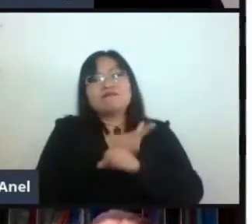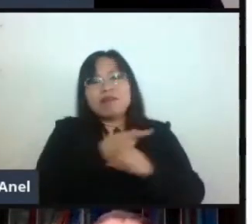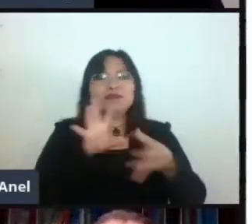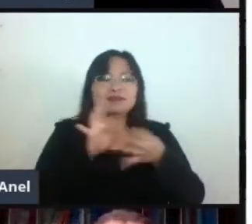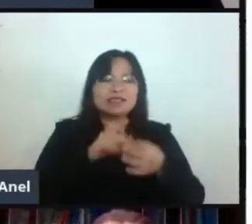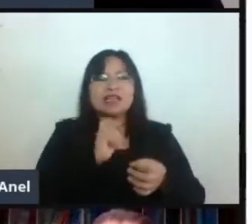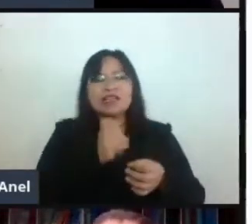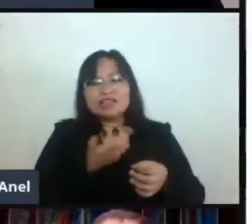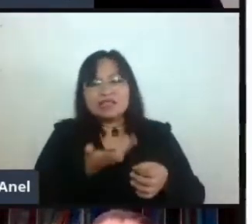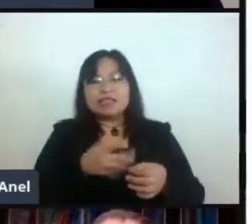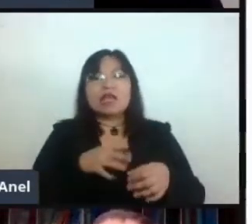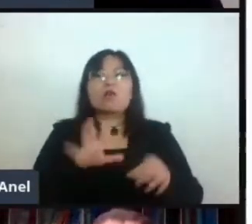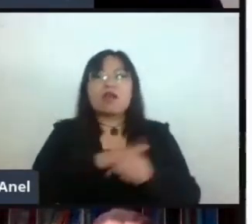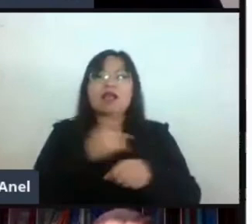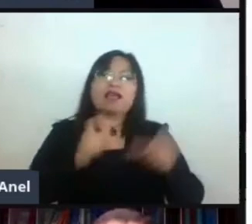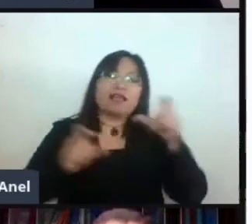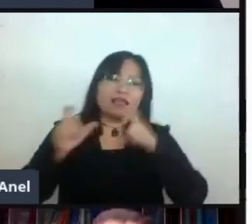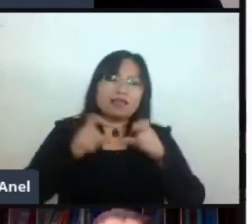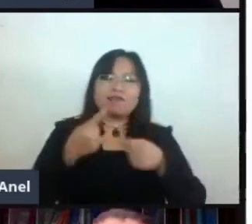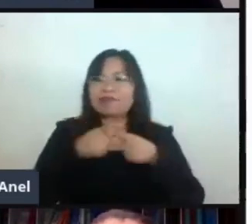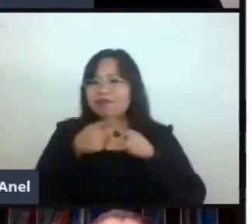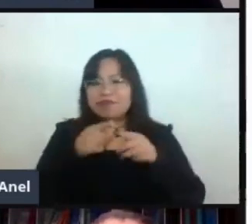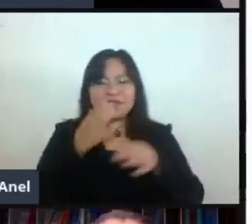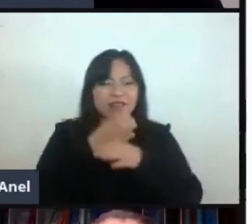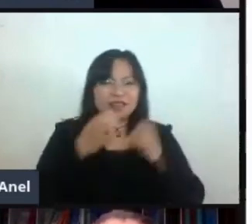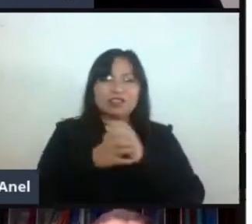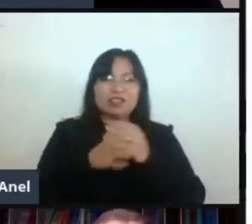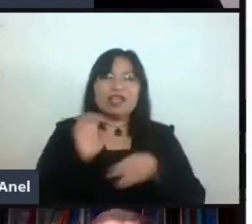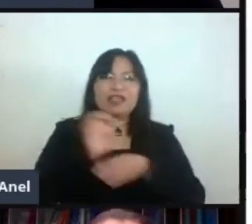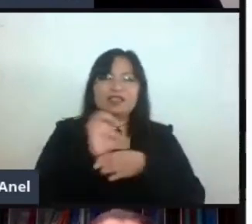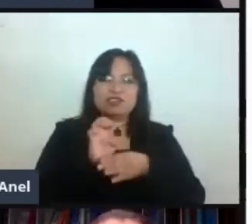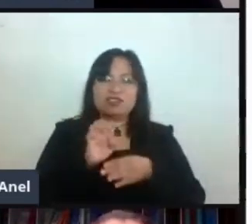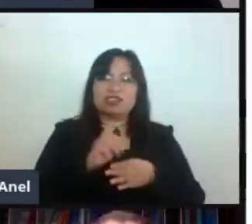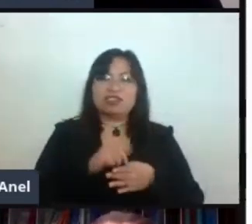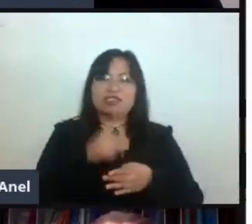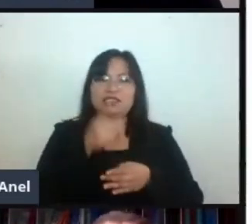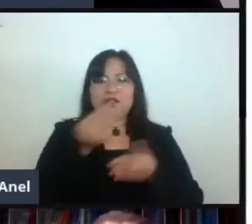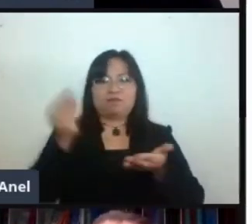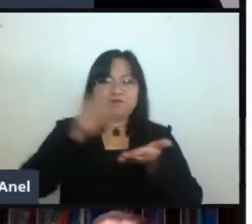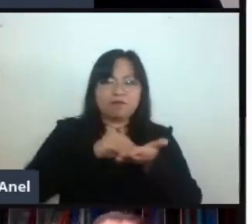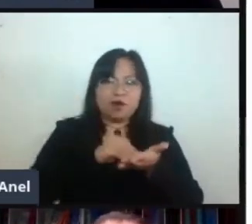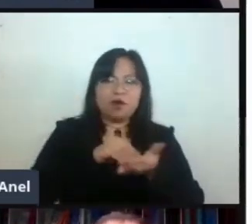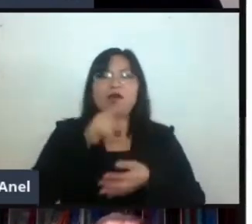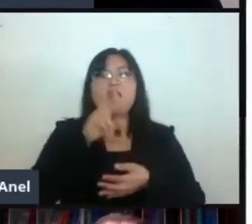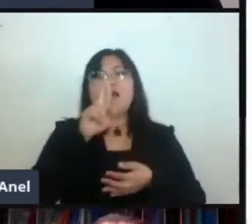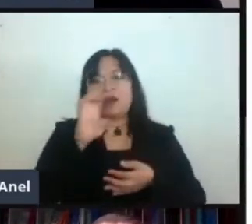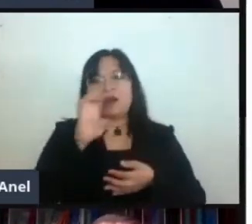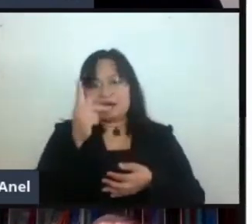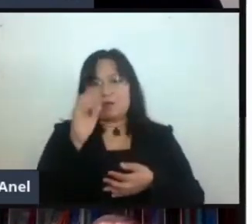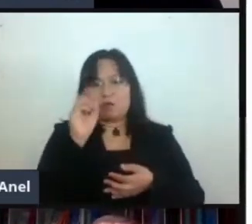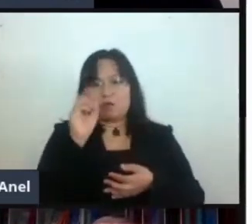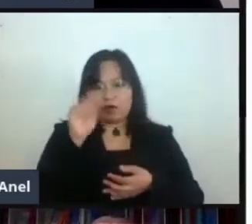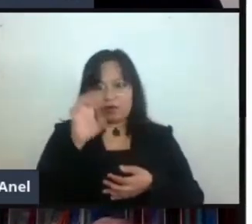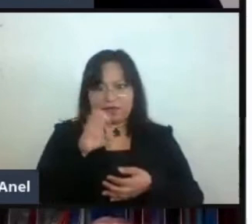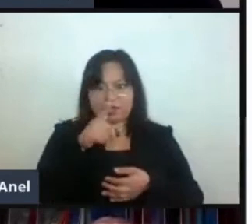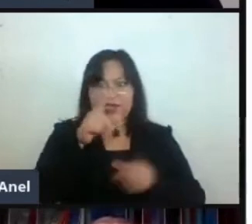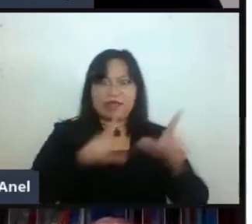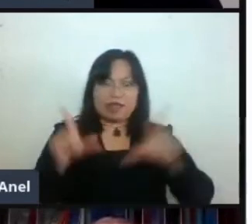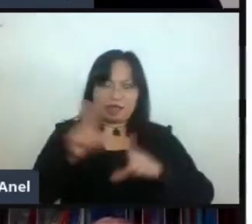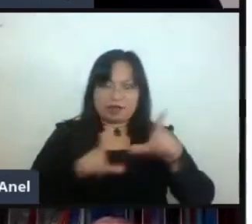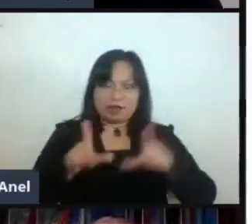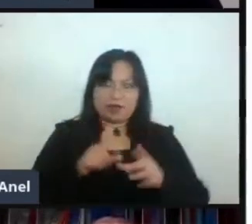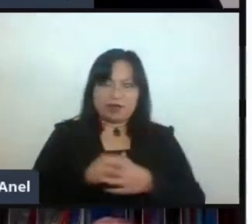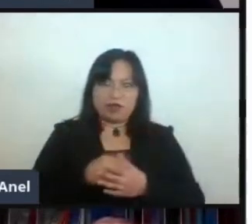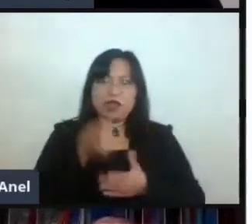de práctica. Me metí a la materia de química práctica y entonces, pues aquí le